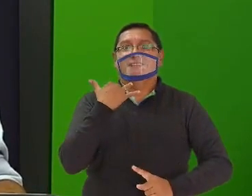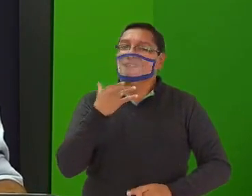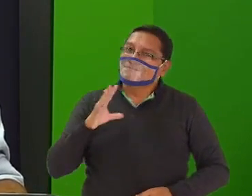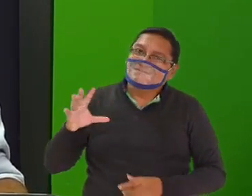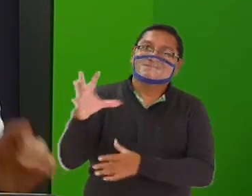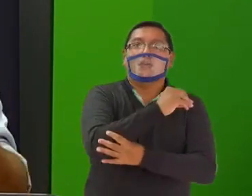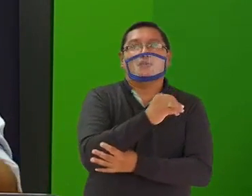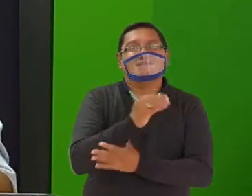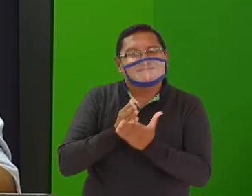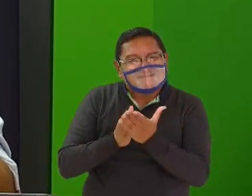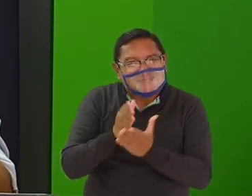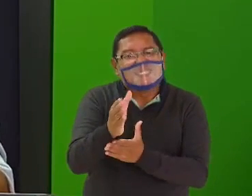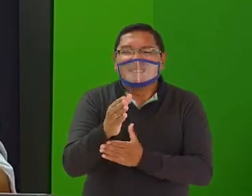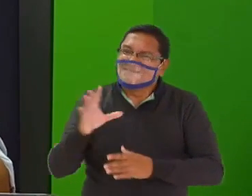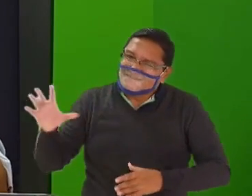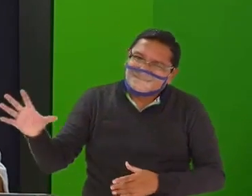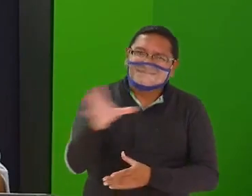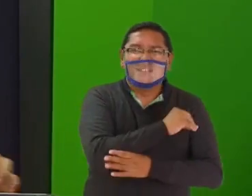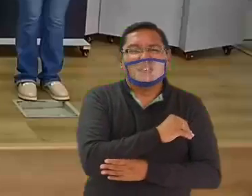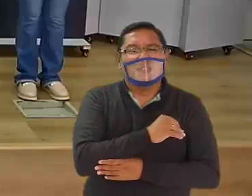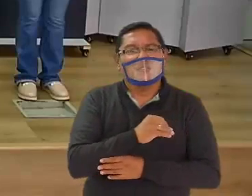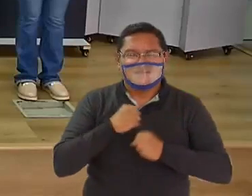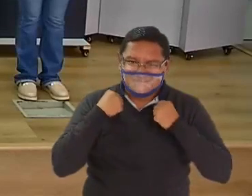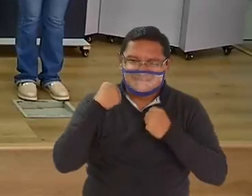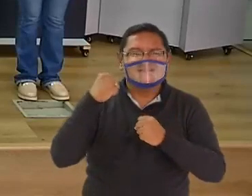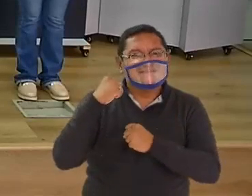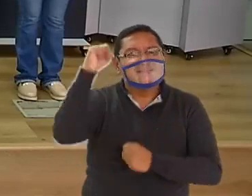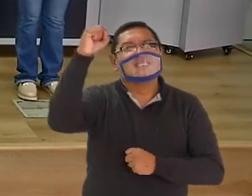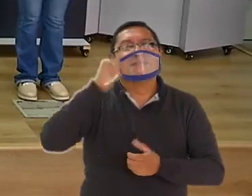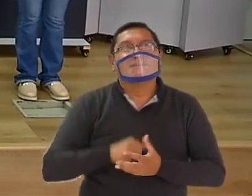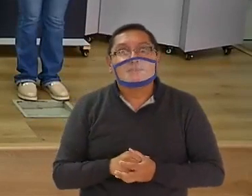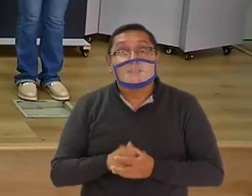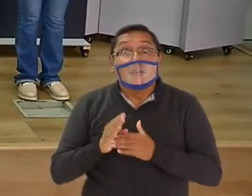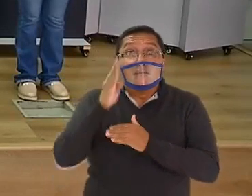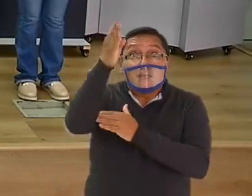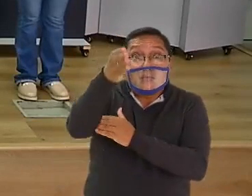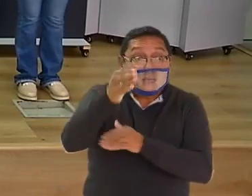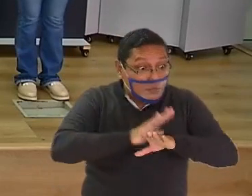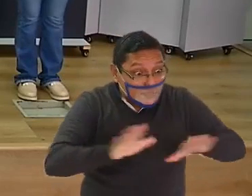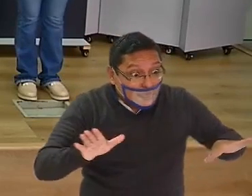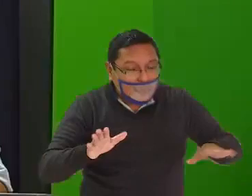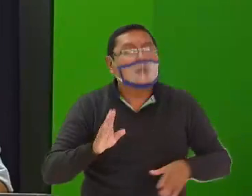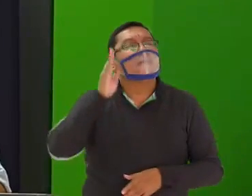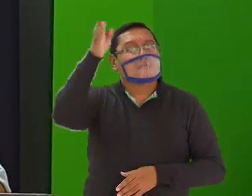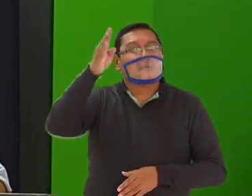seguir. Y todos vamos a vencer. Cuando todo esto pase, la historia dirá